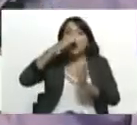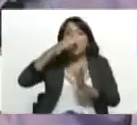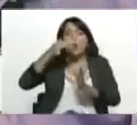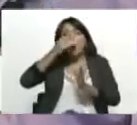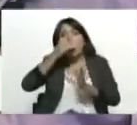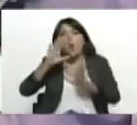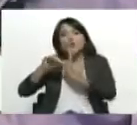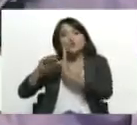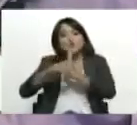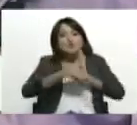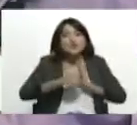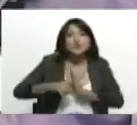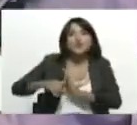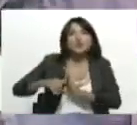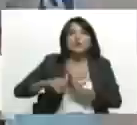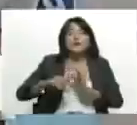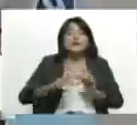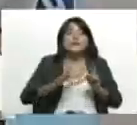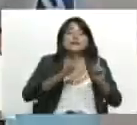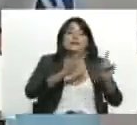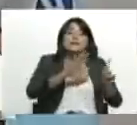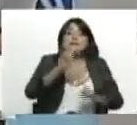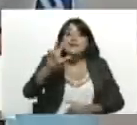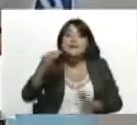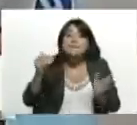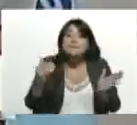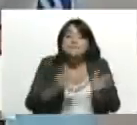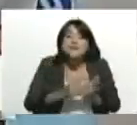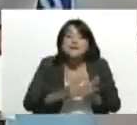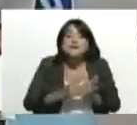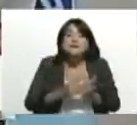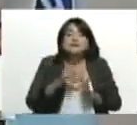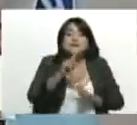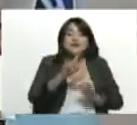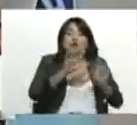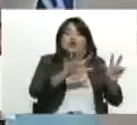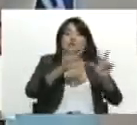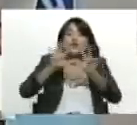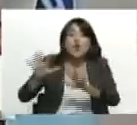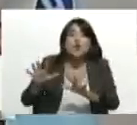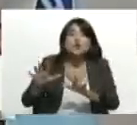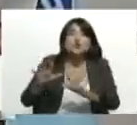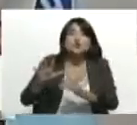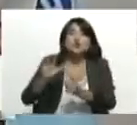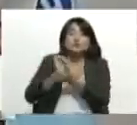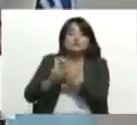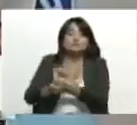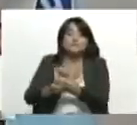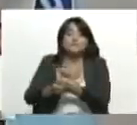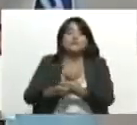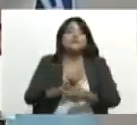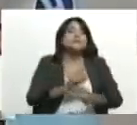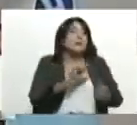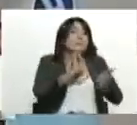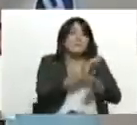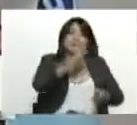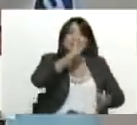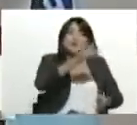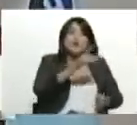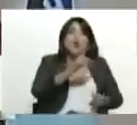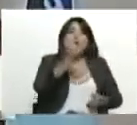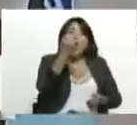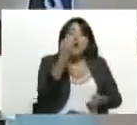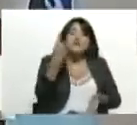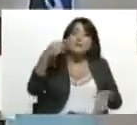hemos hecho sesenta y tres mil ciento ochenta y ocho actuaciones actos conclusivos once mil trescientos sesenta y cuatro